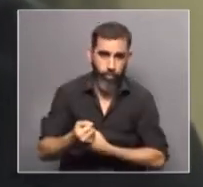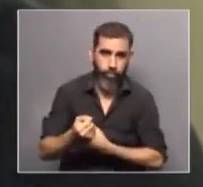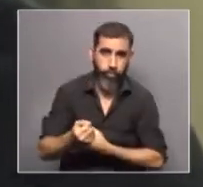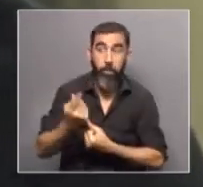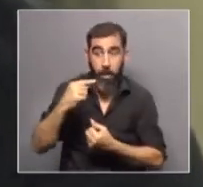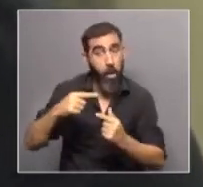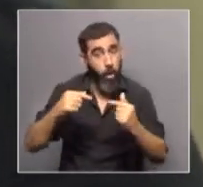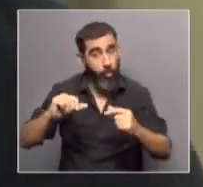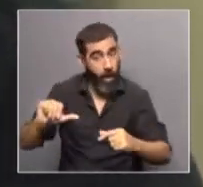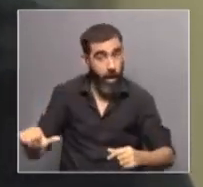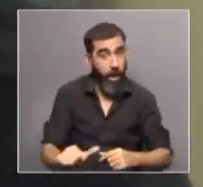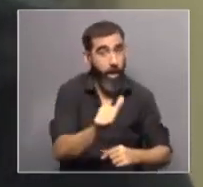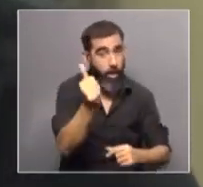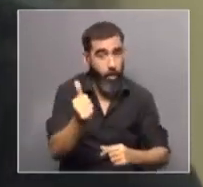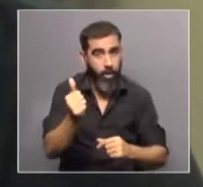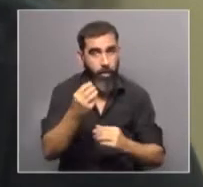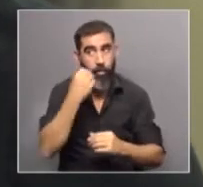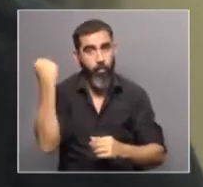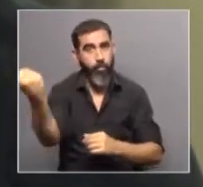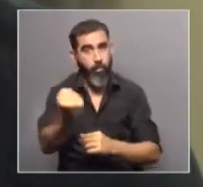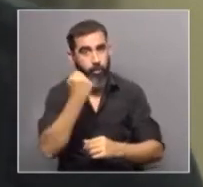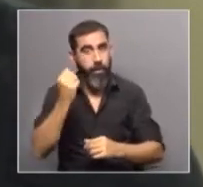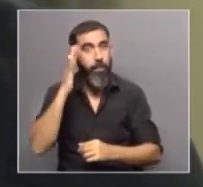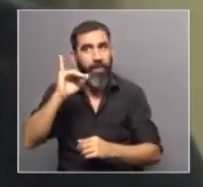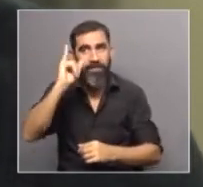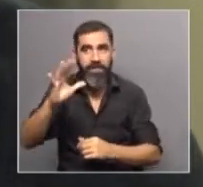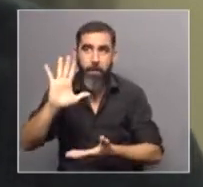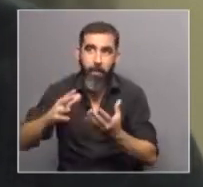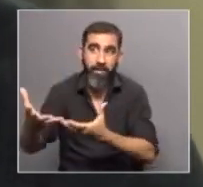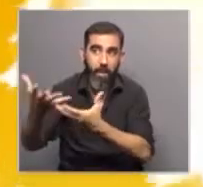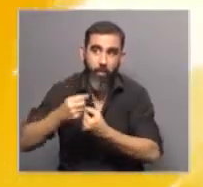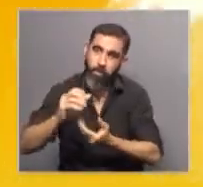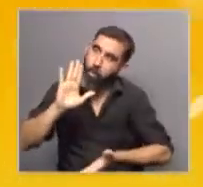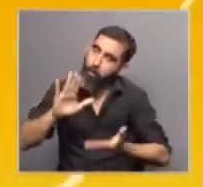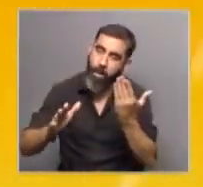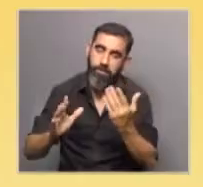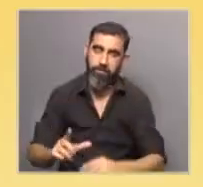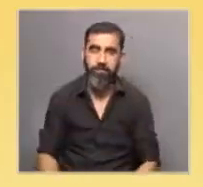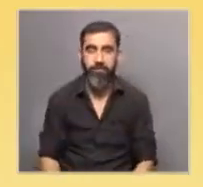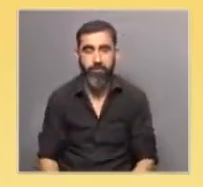hemos logrado son muy relevantes. Imagínate si nos dan un poco de cuerda.